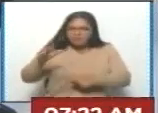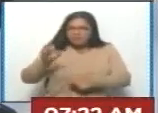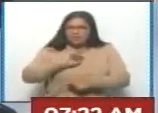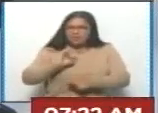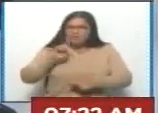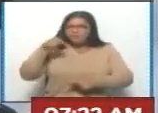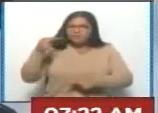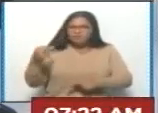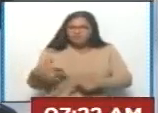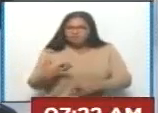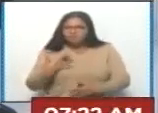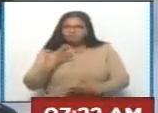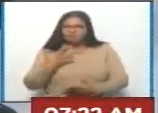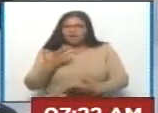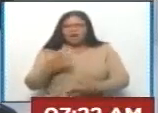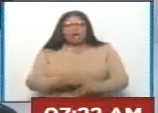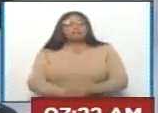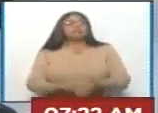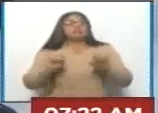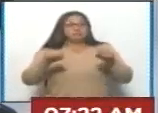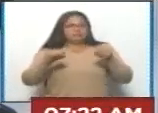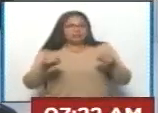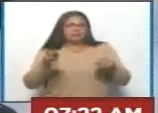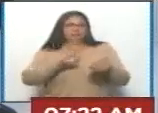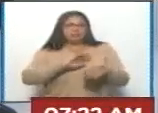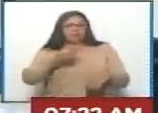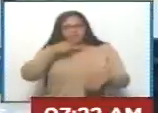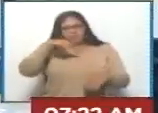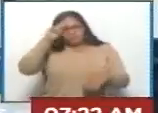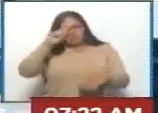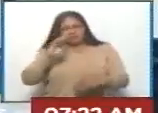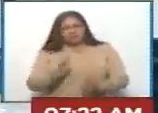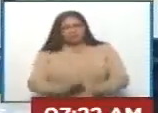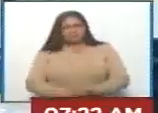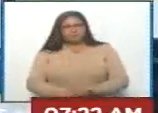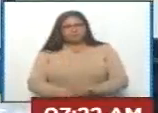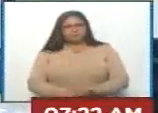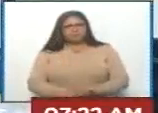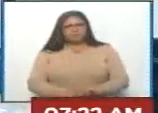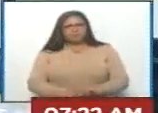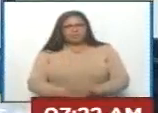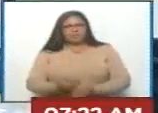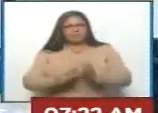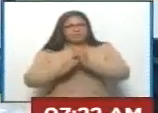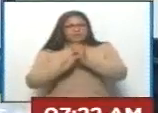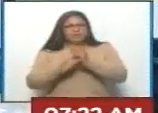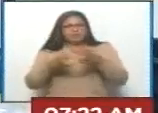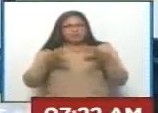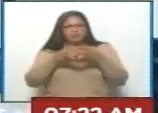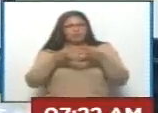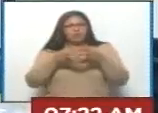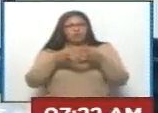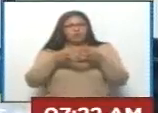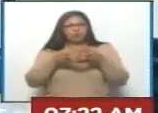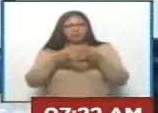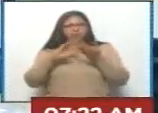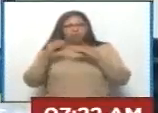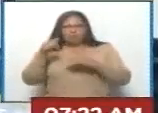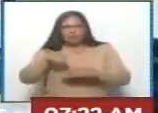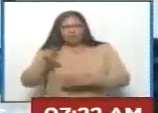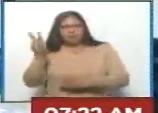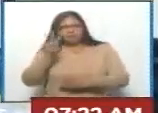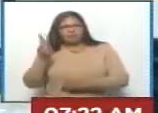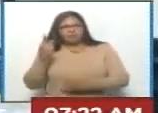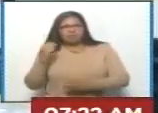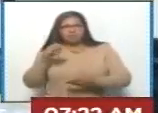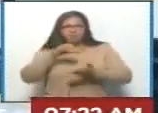esos genes el 23 de enero? Sí, mi papá fue dirigente del Partido Comunista de Venezuela cuando este partido tenía